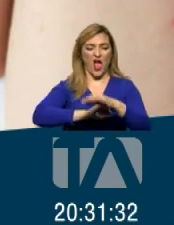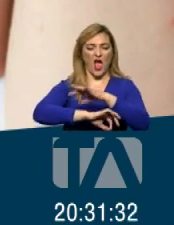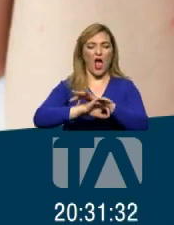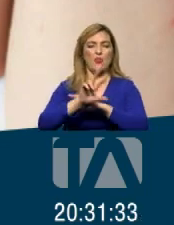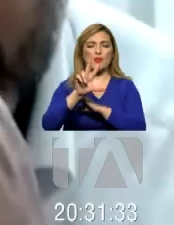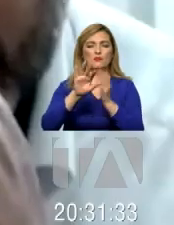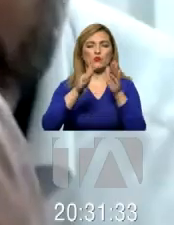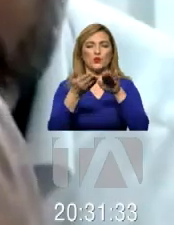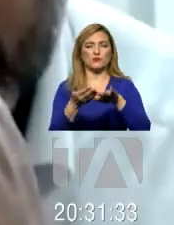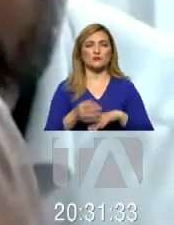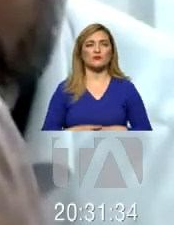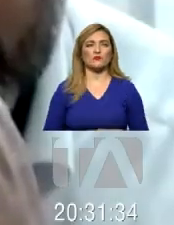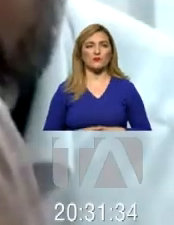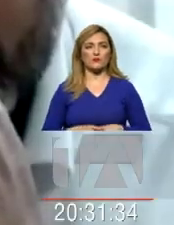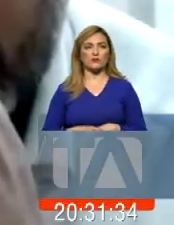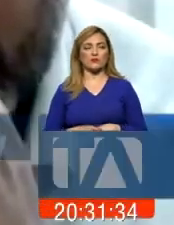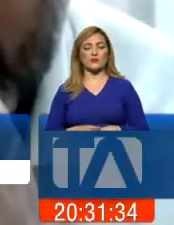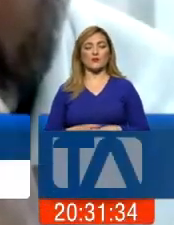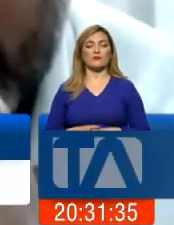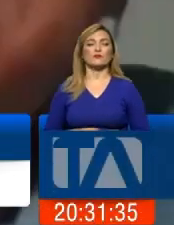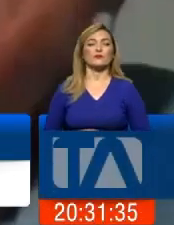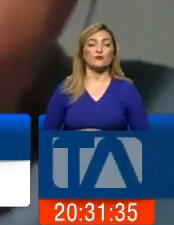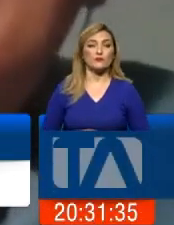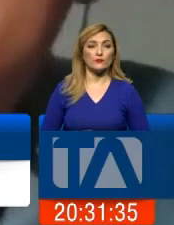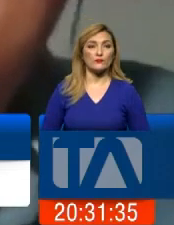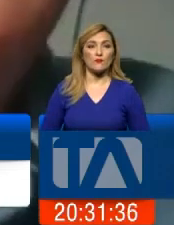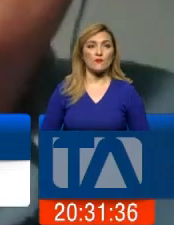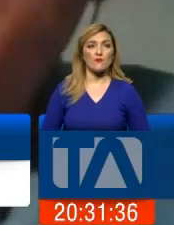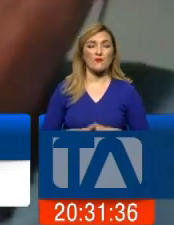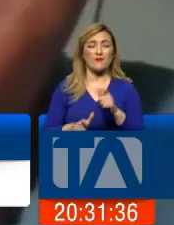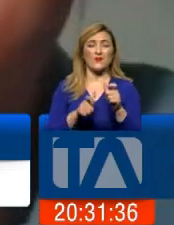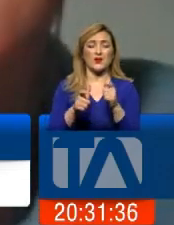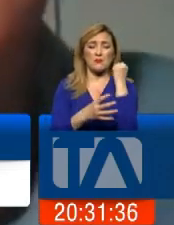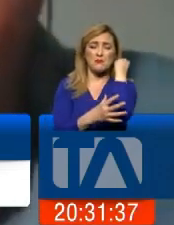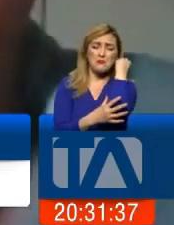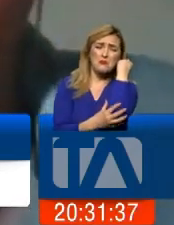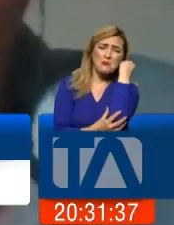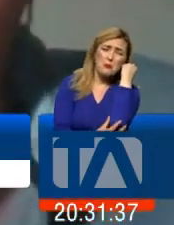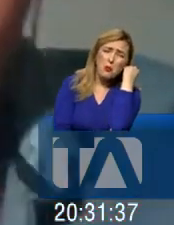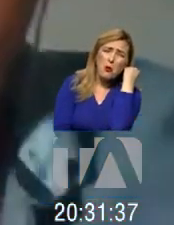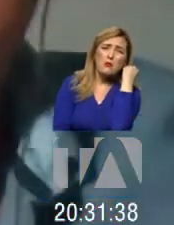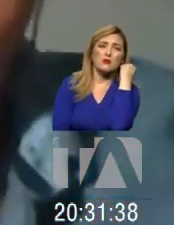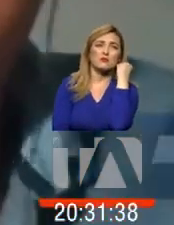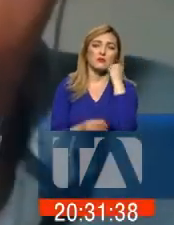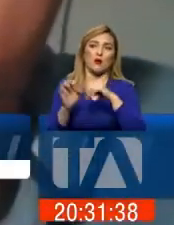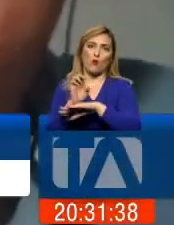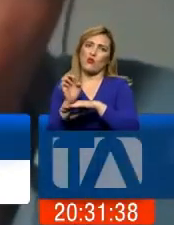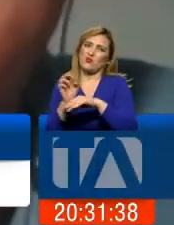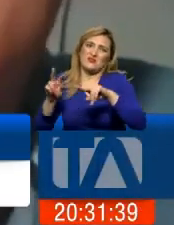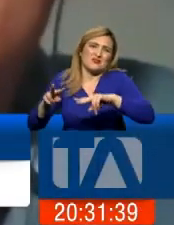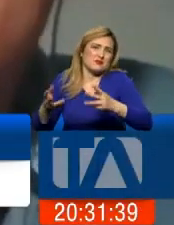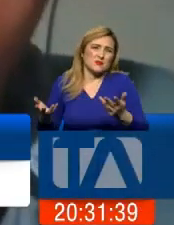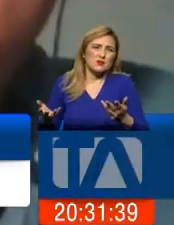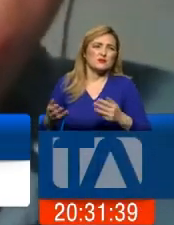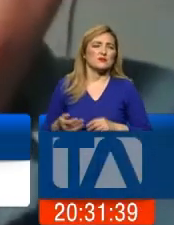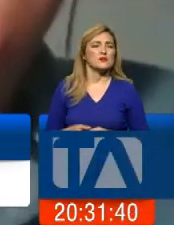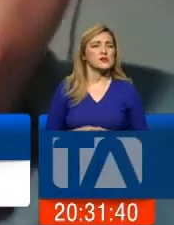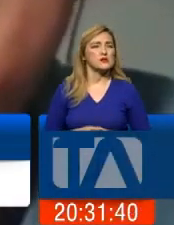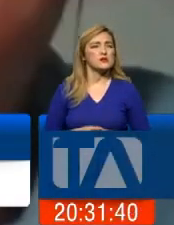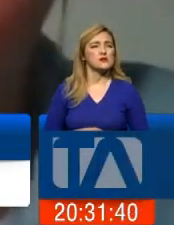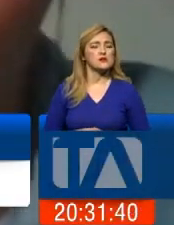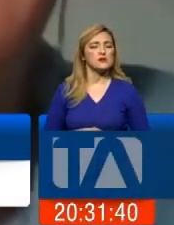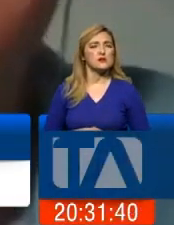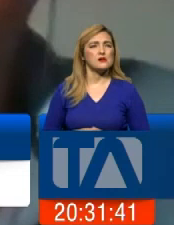3 muertes. Estos sistemas que viven mucha pobreza, mucha desigualdad, que el nuestro tampoco está muy alejado de esa realidad,